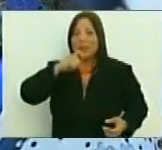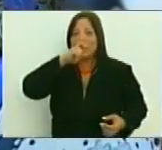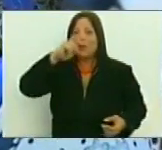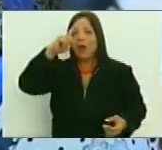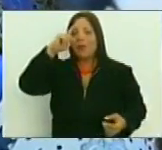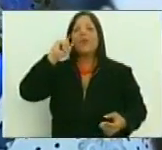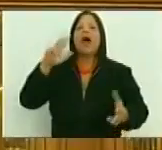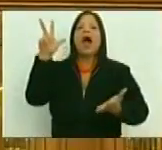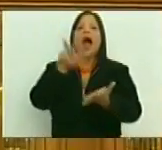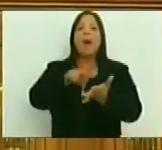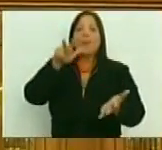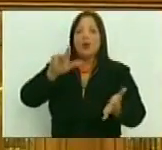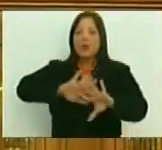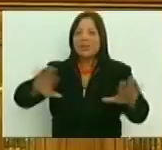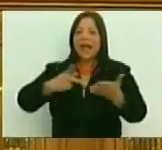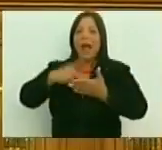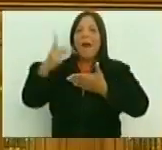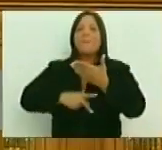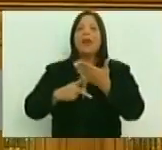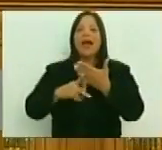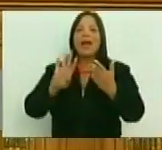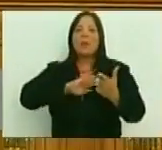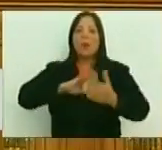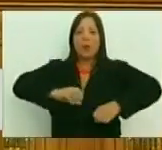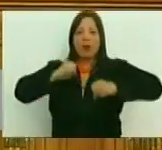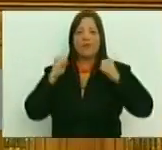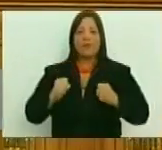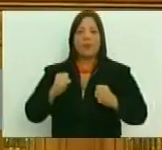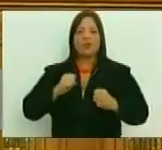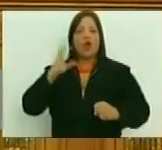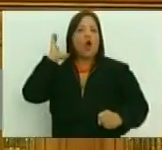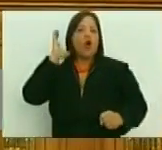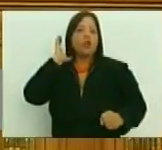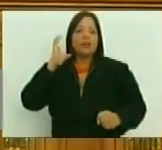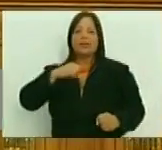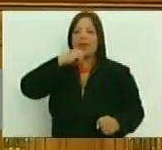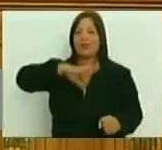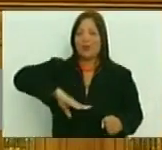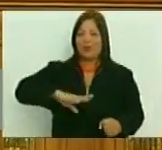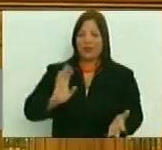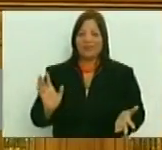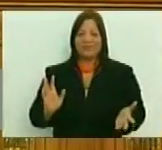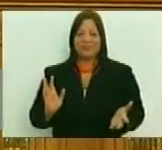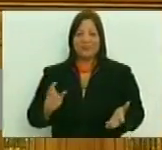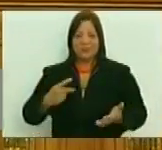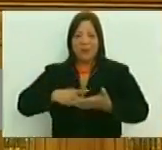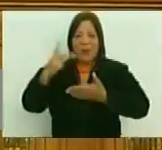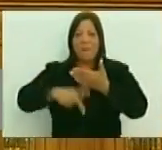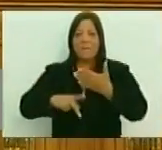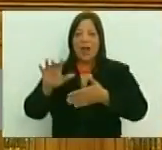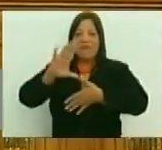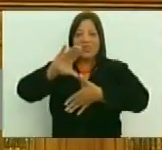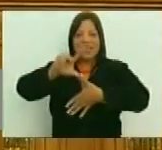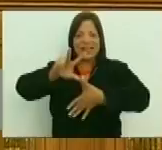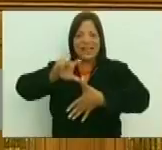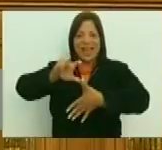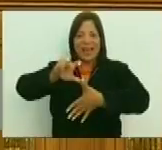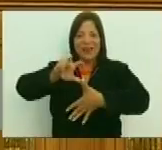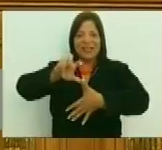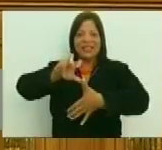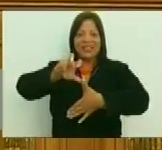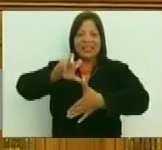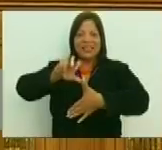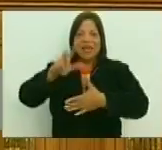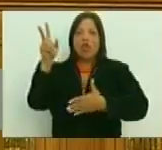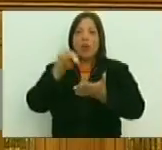Maduro ha aprobado el Plan Estratégico de Reafirmación de la Conciencia Histórica, Plan Bicentenario de la Reafirmación de la Conciencia